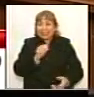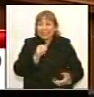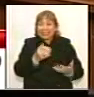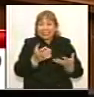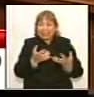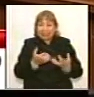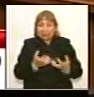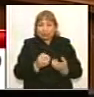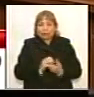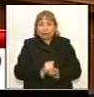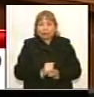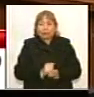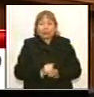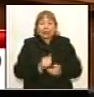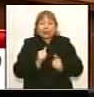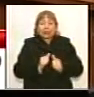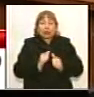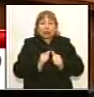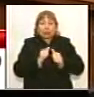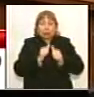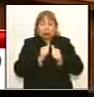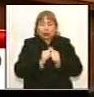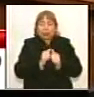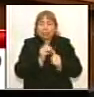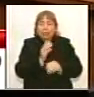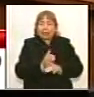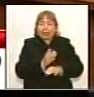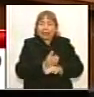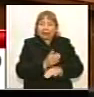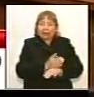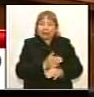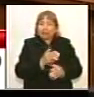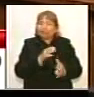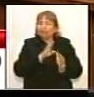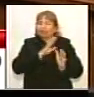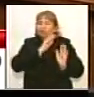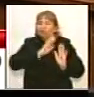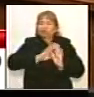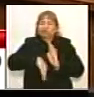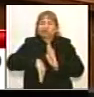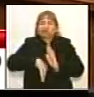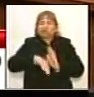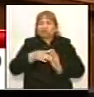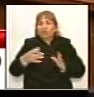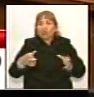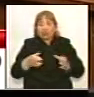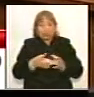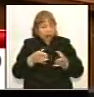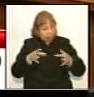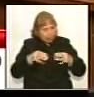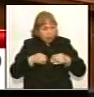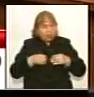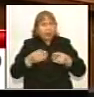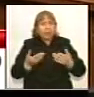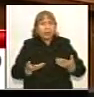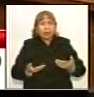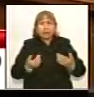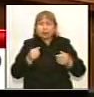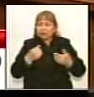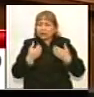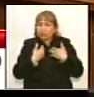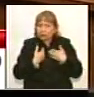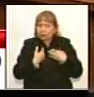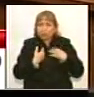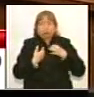queremos que continúe y avance el desprestigio del Congreso, aprobemos el proyecto. Si tenemos un mínimo